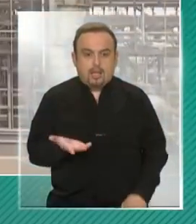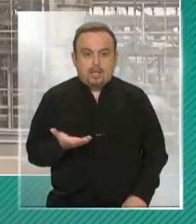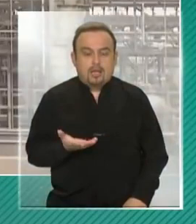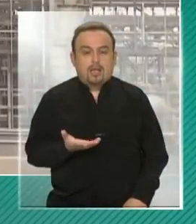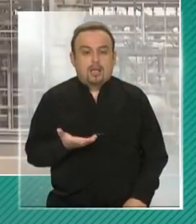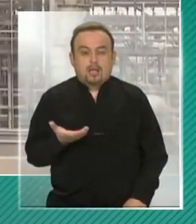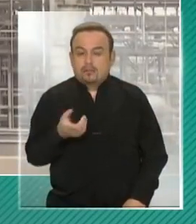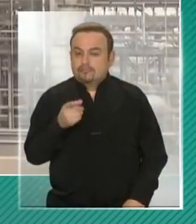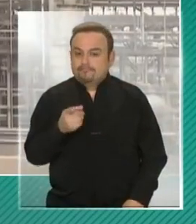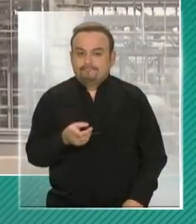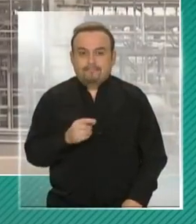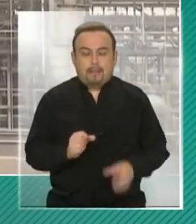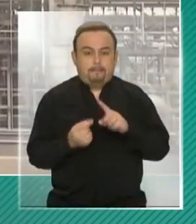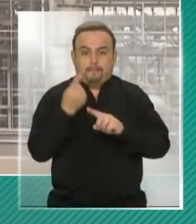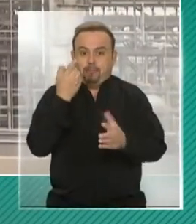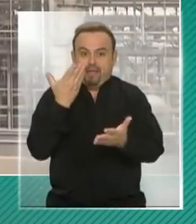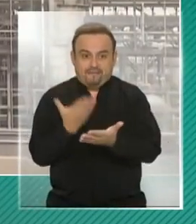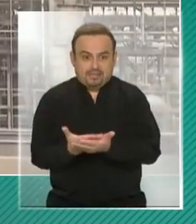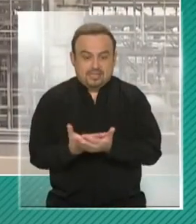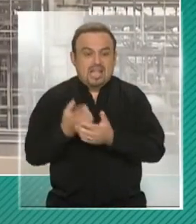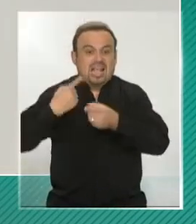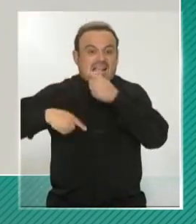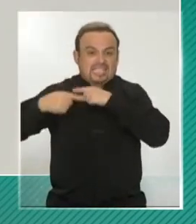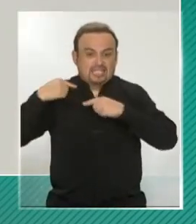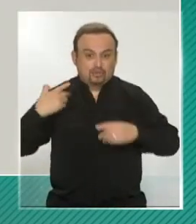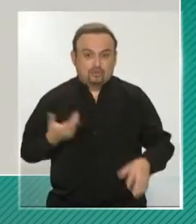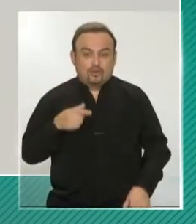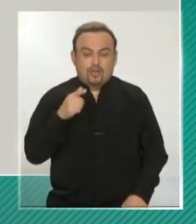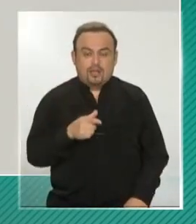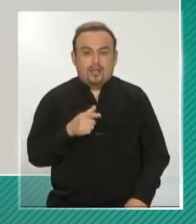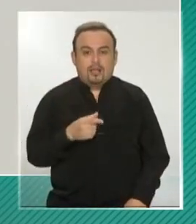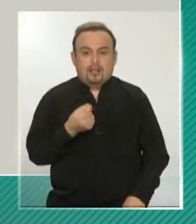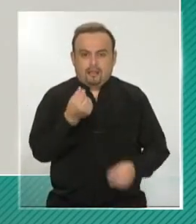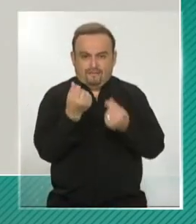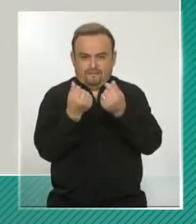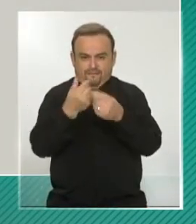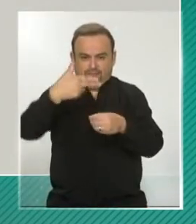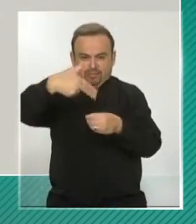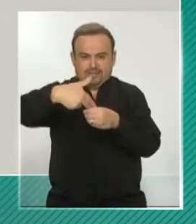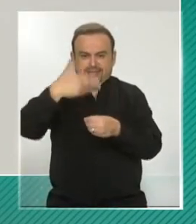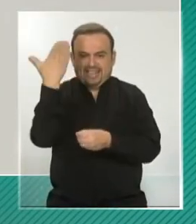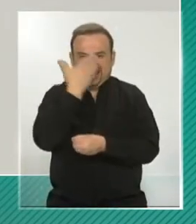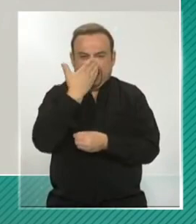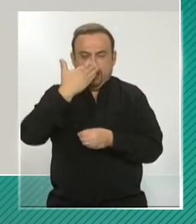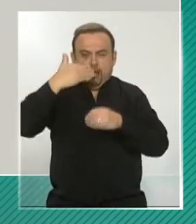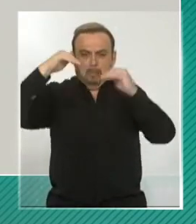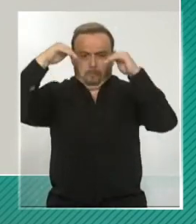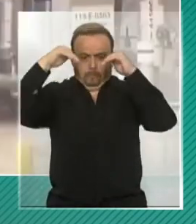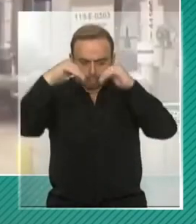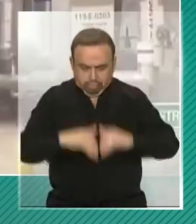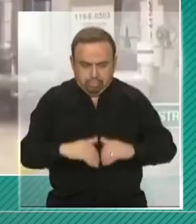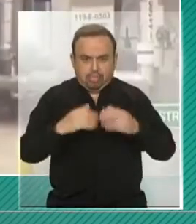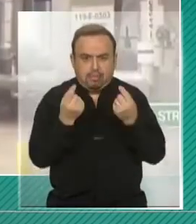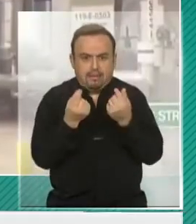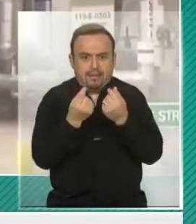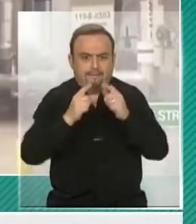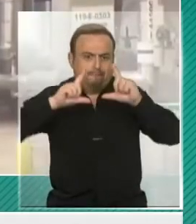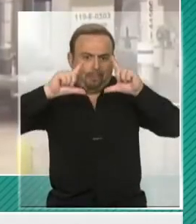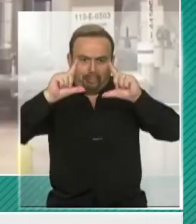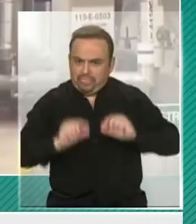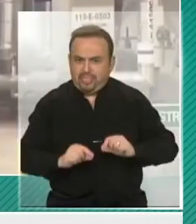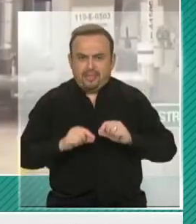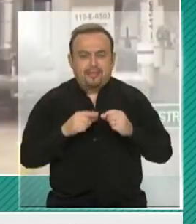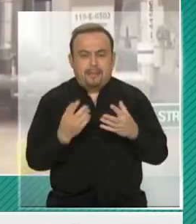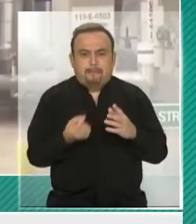de que por primera vez en la historia se desplomó de tal nivel el precio del petróleo estadounidense